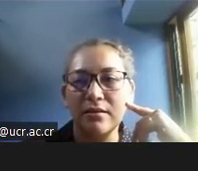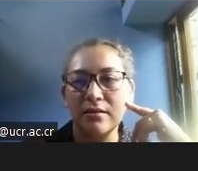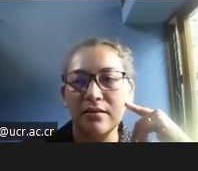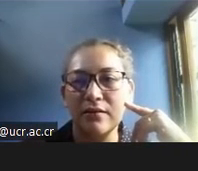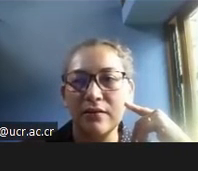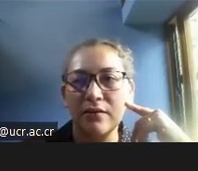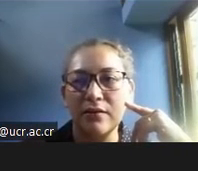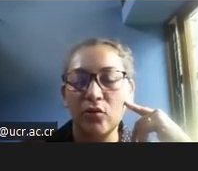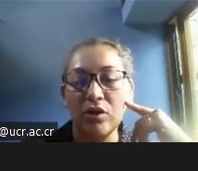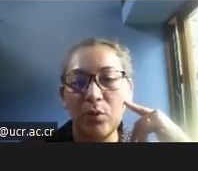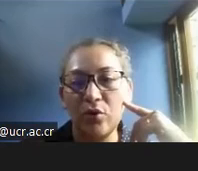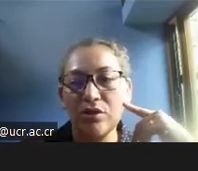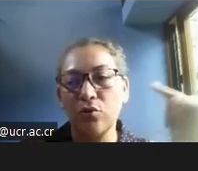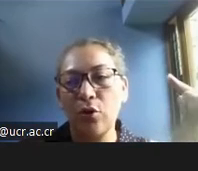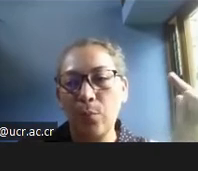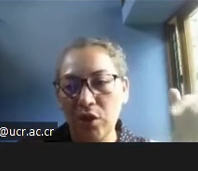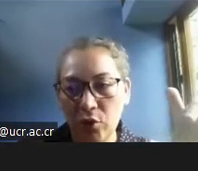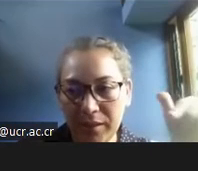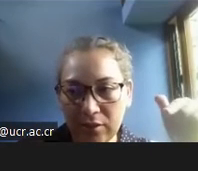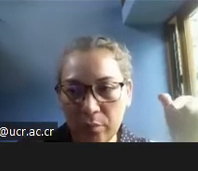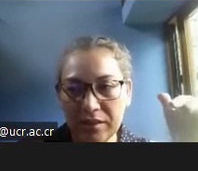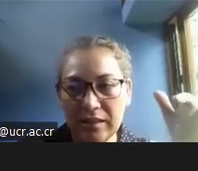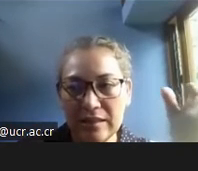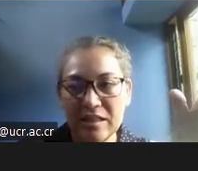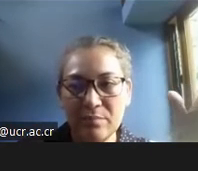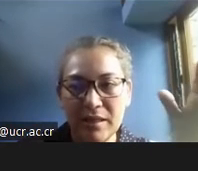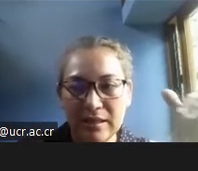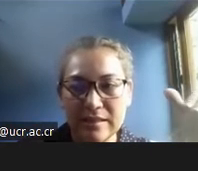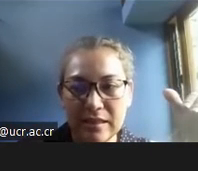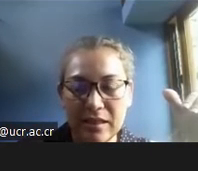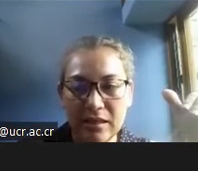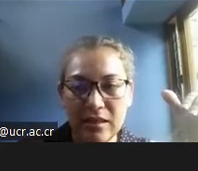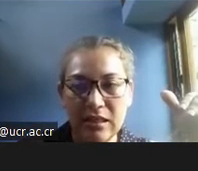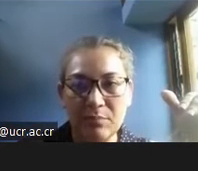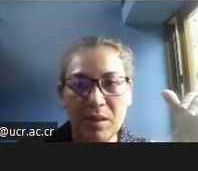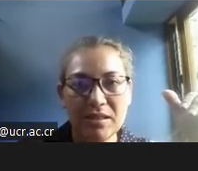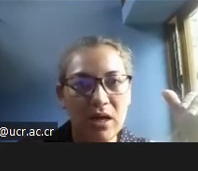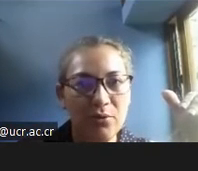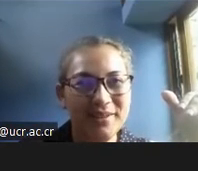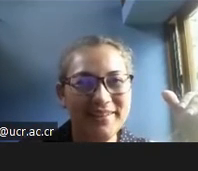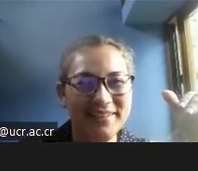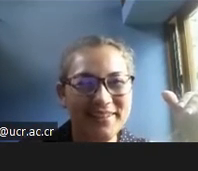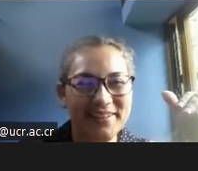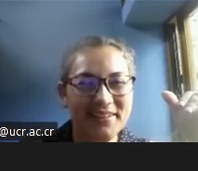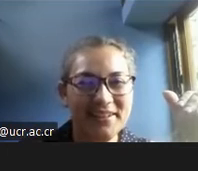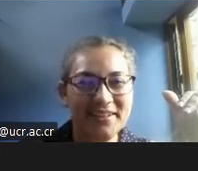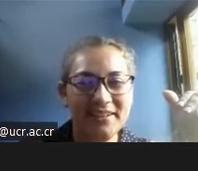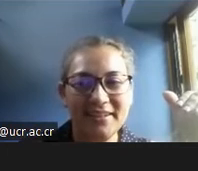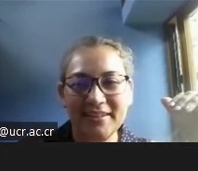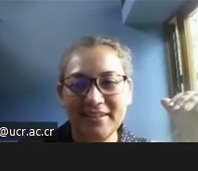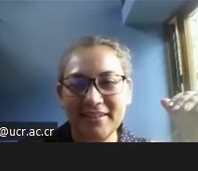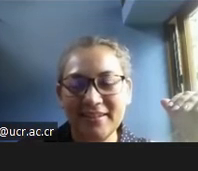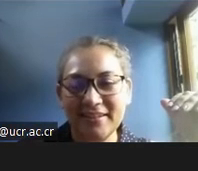encuentran. Ok, bueno, eso. Voy a volverla a compartir en el chat para que les quede aquí más abajo.